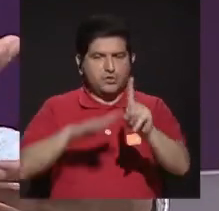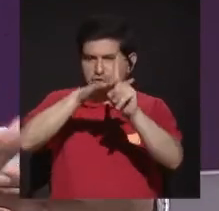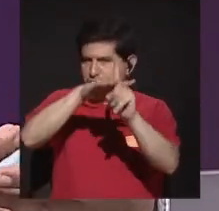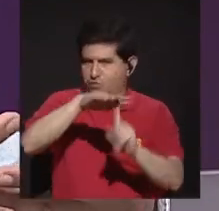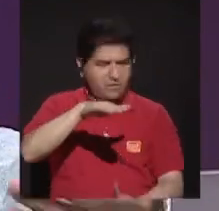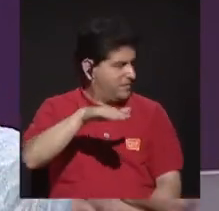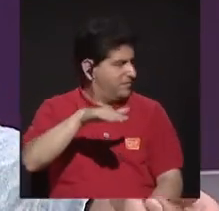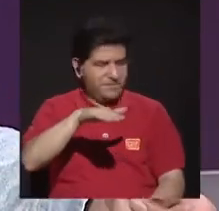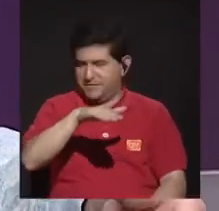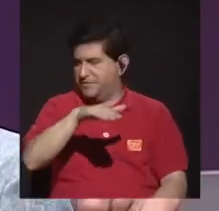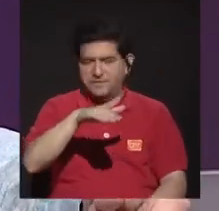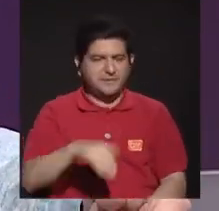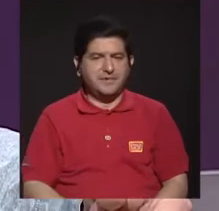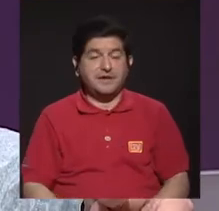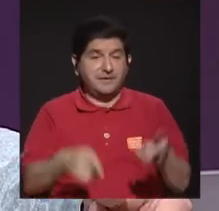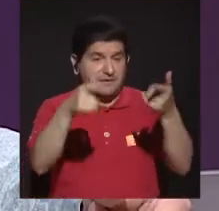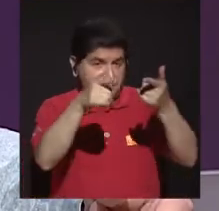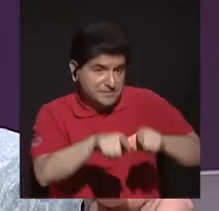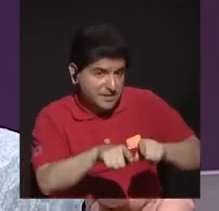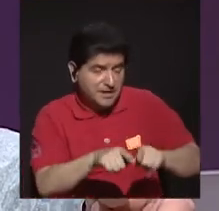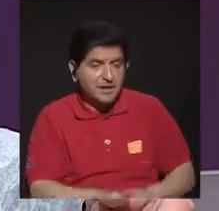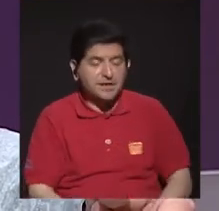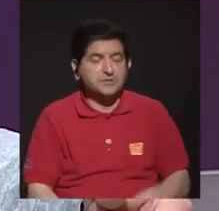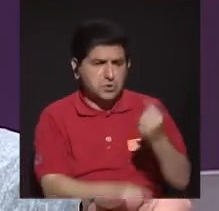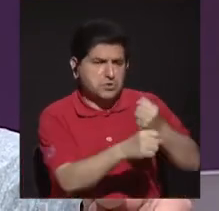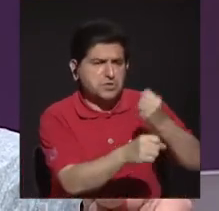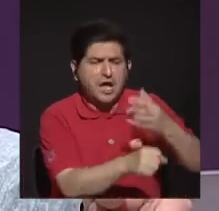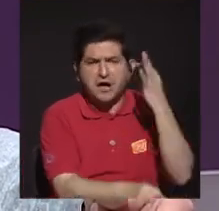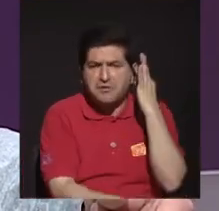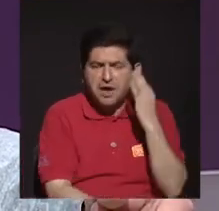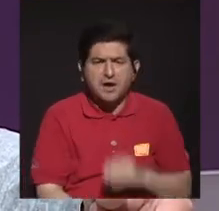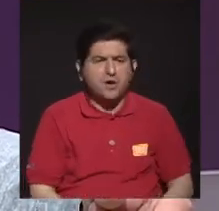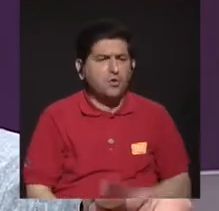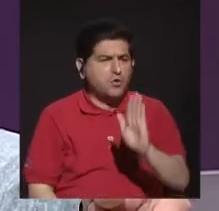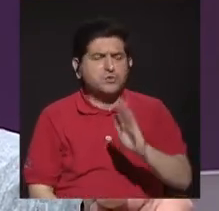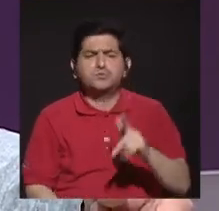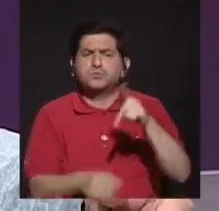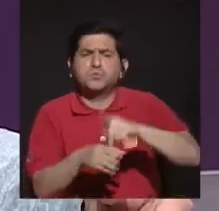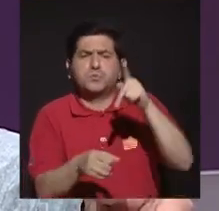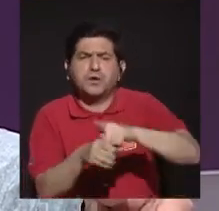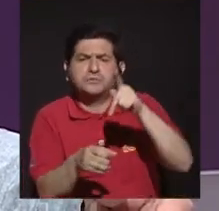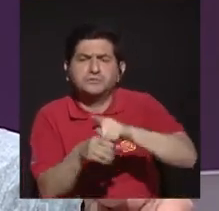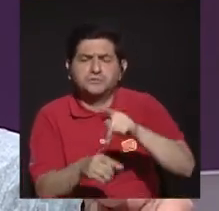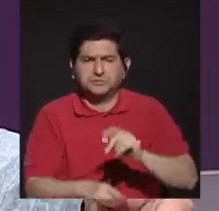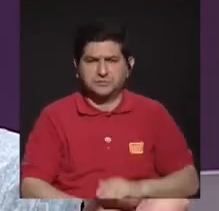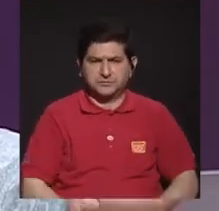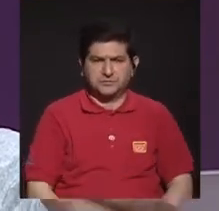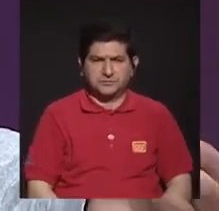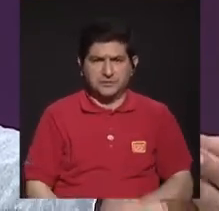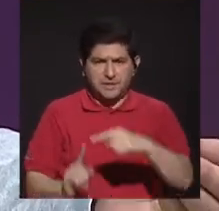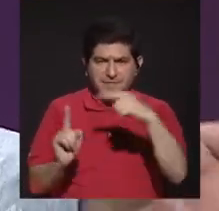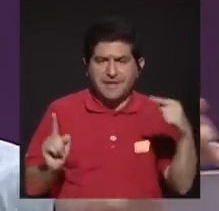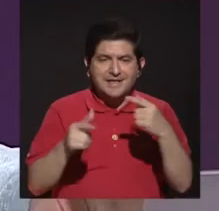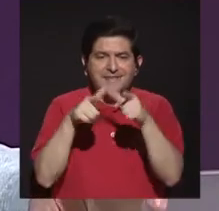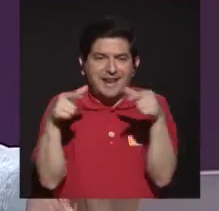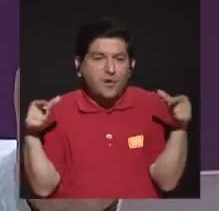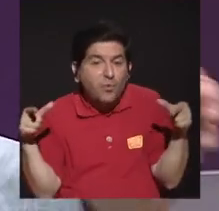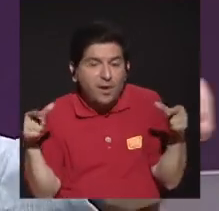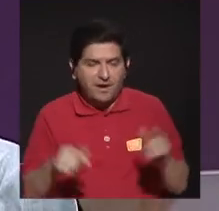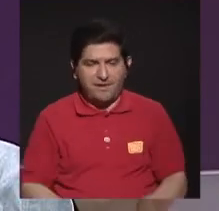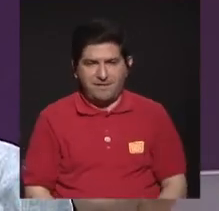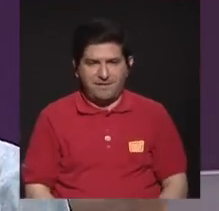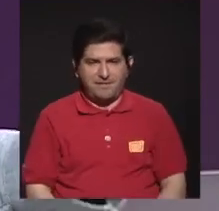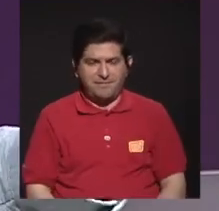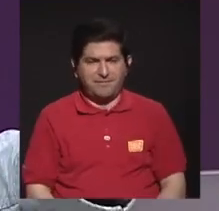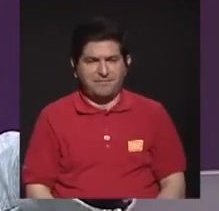invisibilice entonces la labor de las mujeres, la presencia de las mujeres desde el lenguaje, ¿no? Porque más allá de